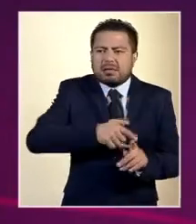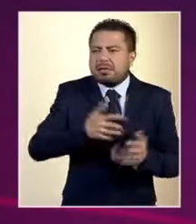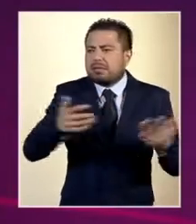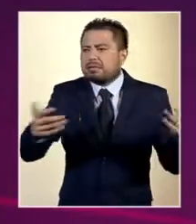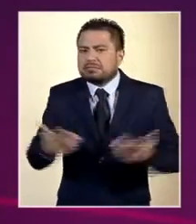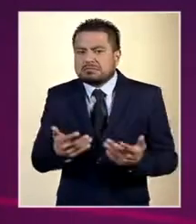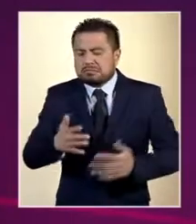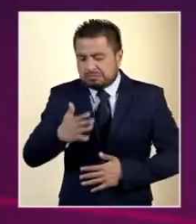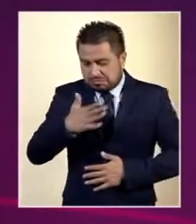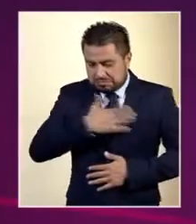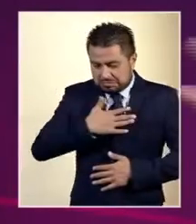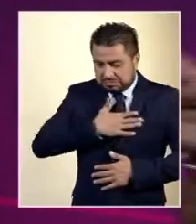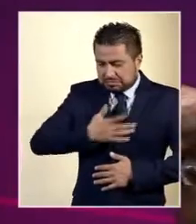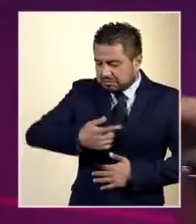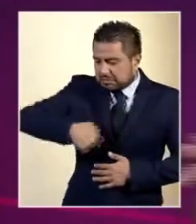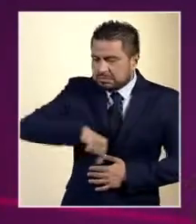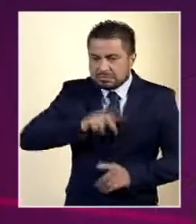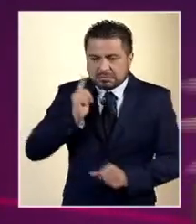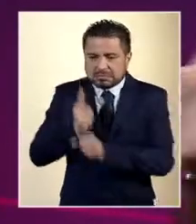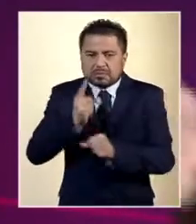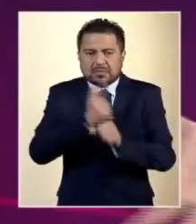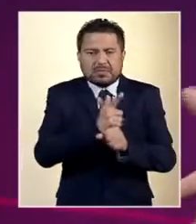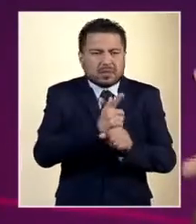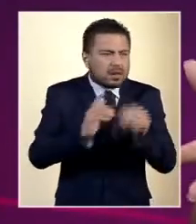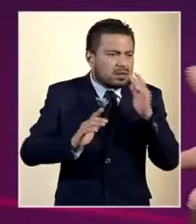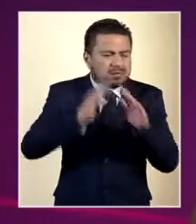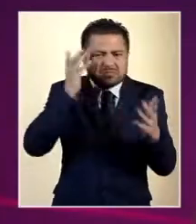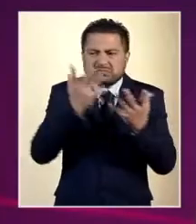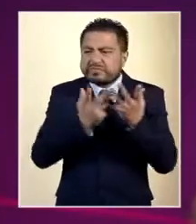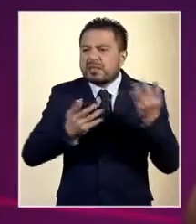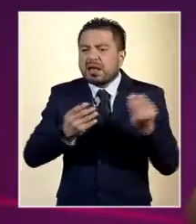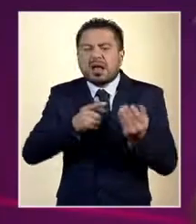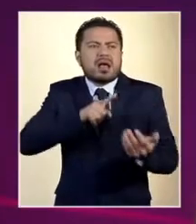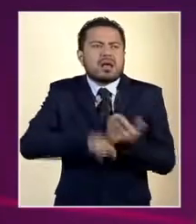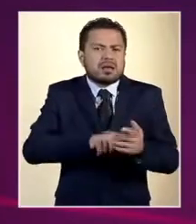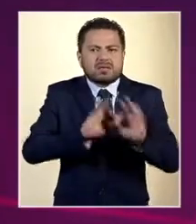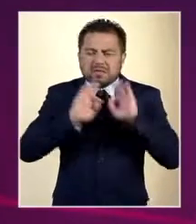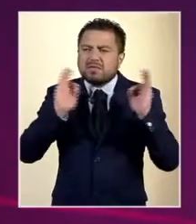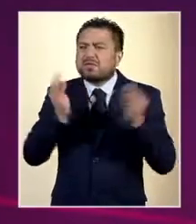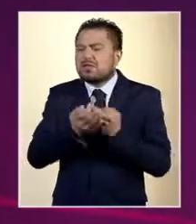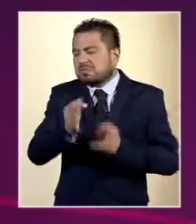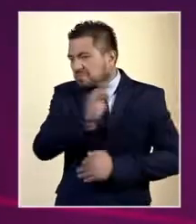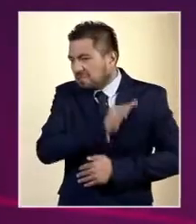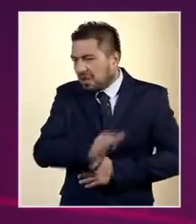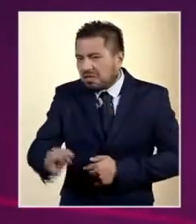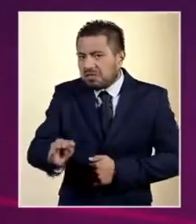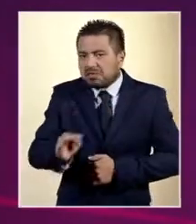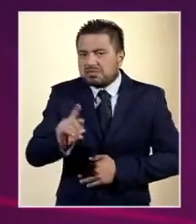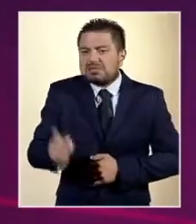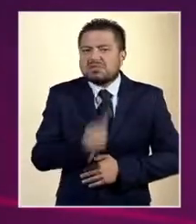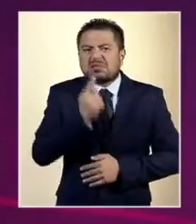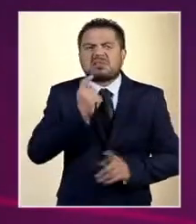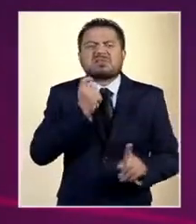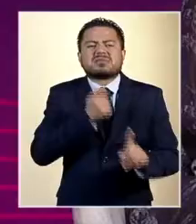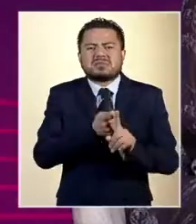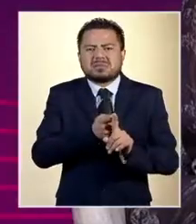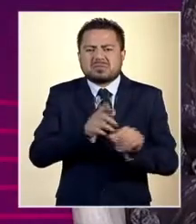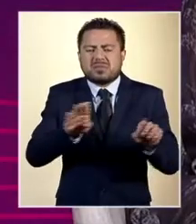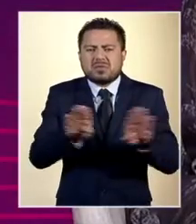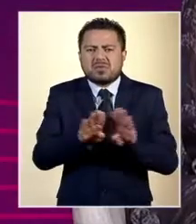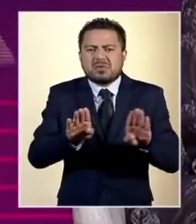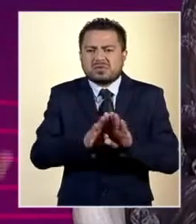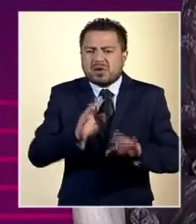hacer, sino nosotros vamos viendo y dilucidando con ellos de qué manera podemos ser, ¿no?